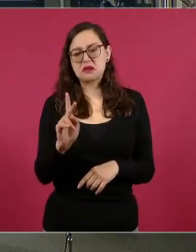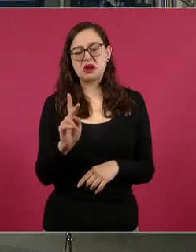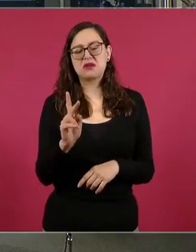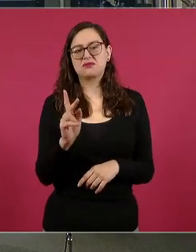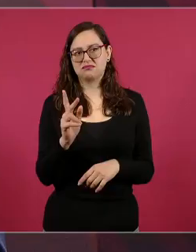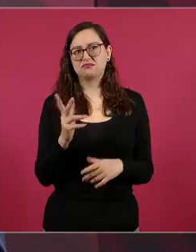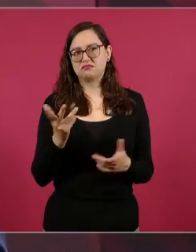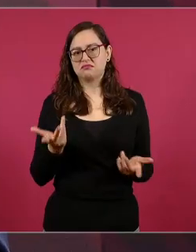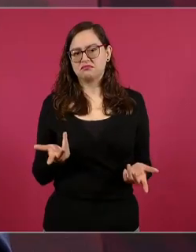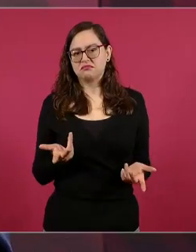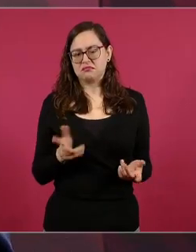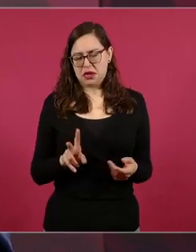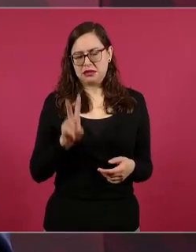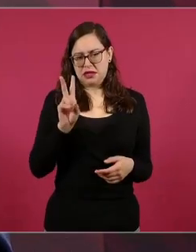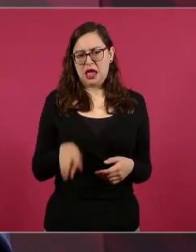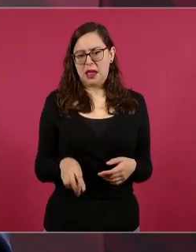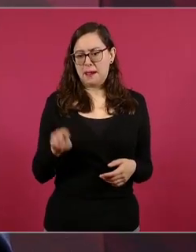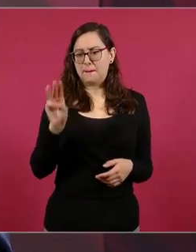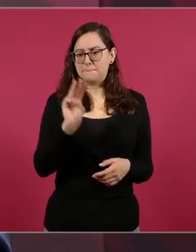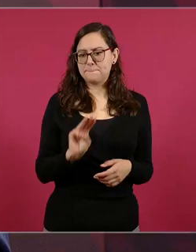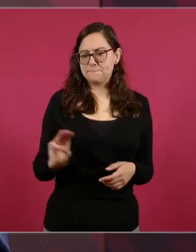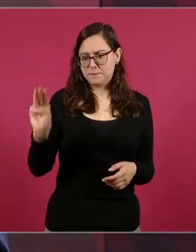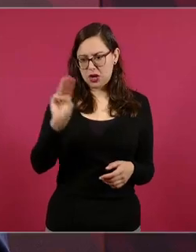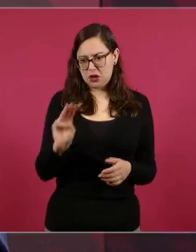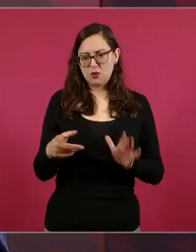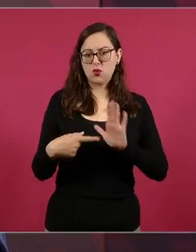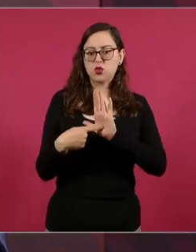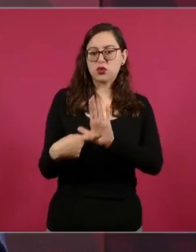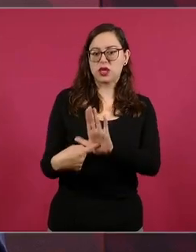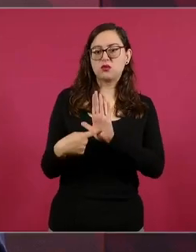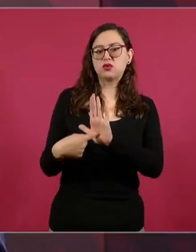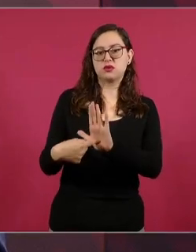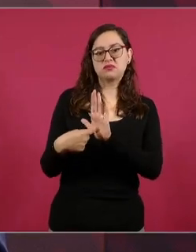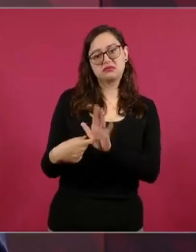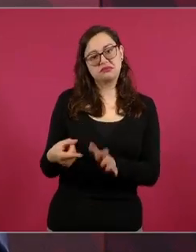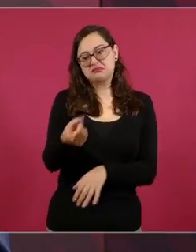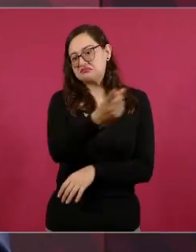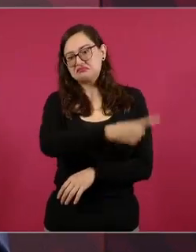logrado el propósito de evidenciar